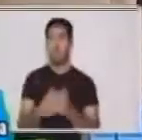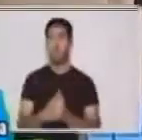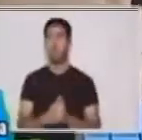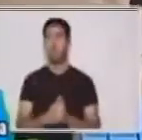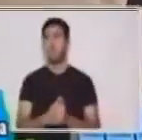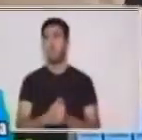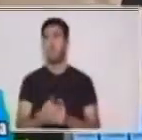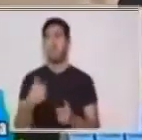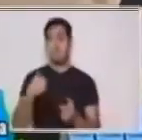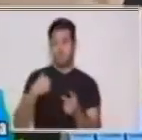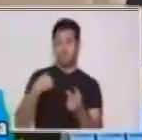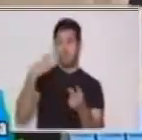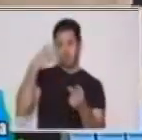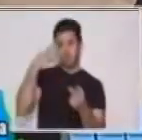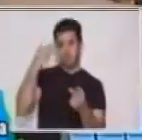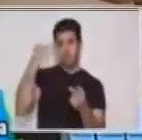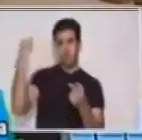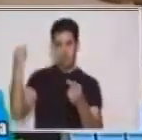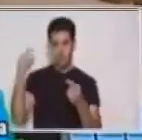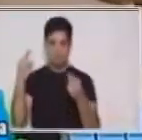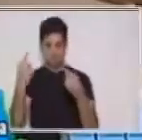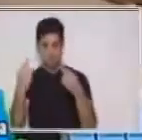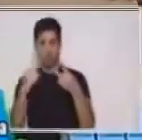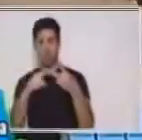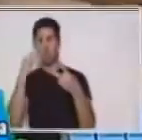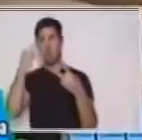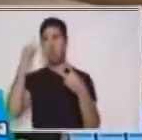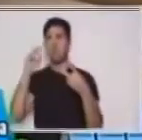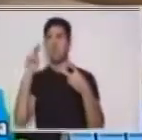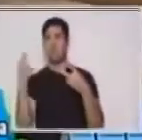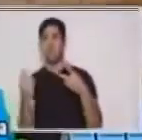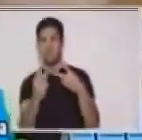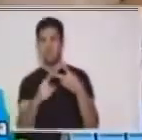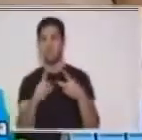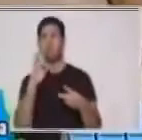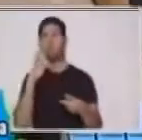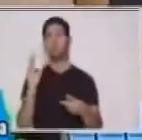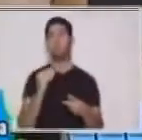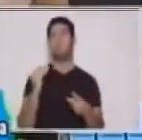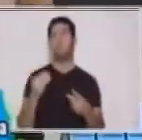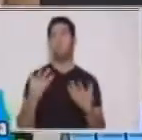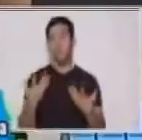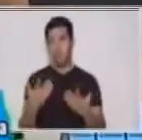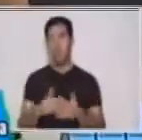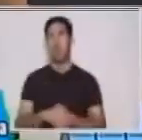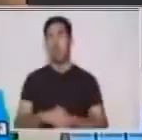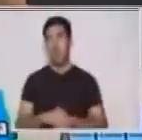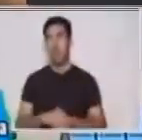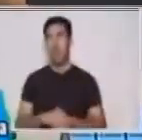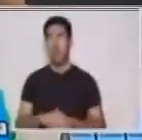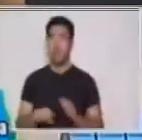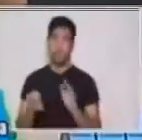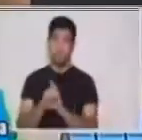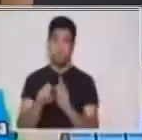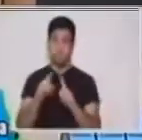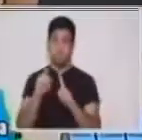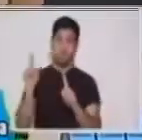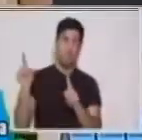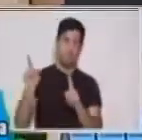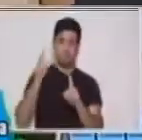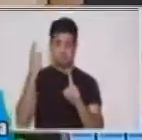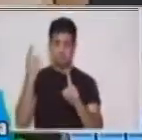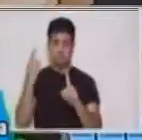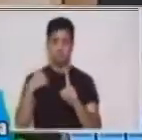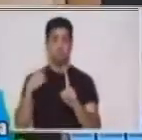argumentos primarios y argumentos secundarios. ¿Por qué razón? Bueno, si con mis primeros argumentos